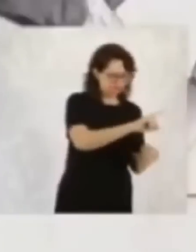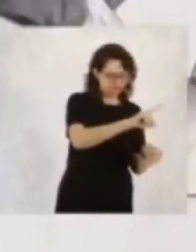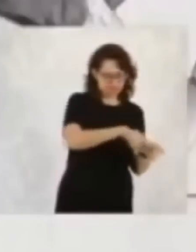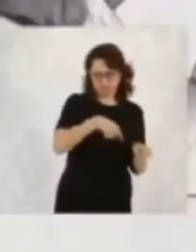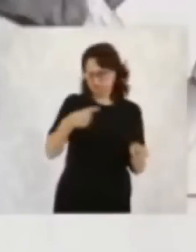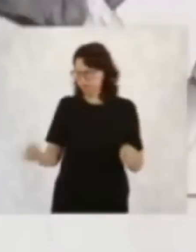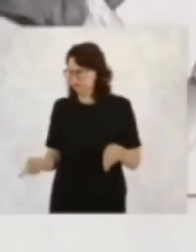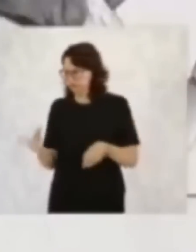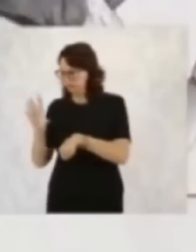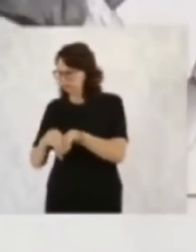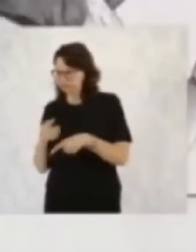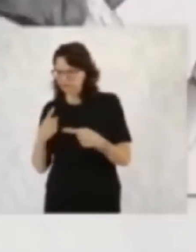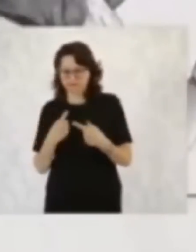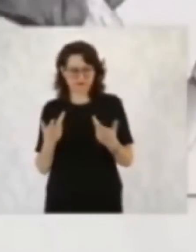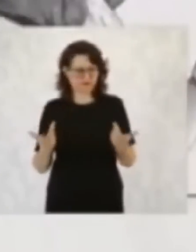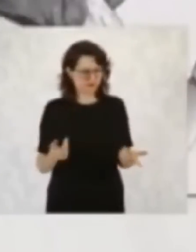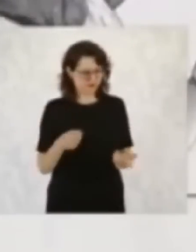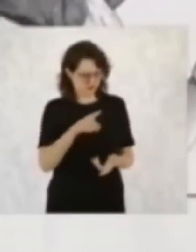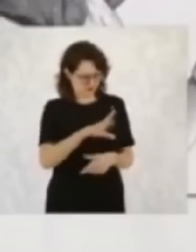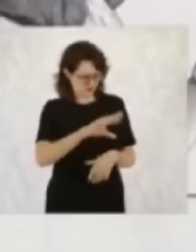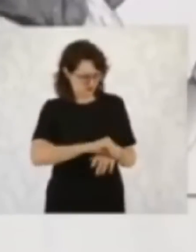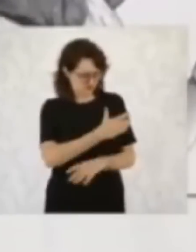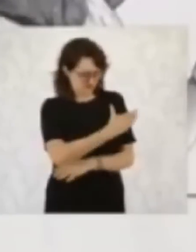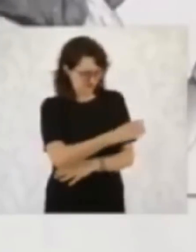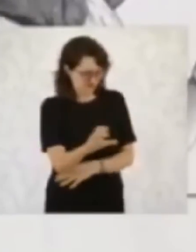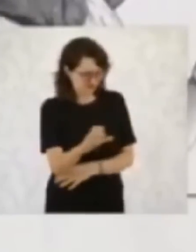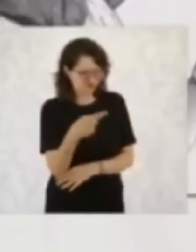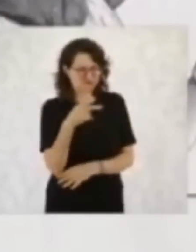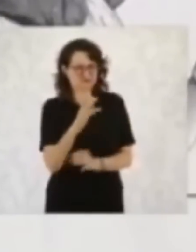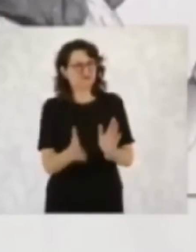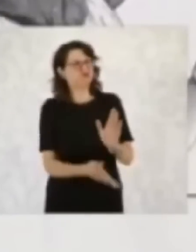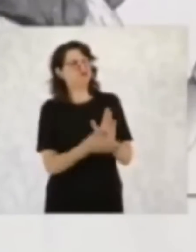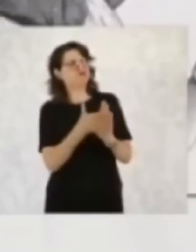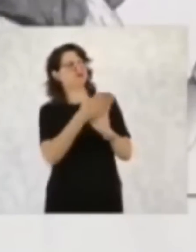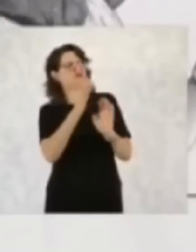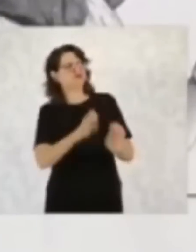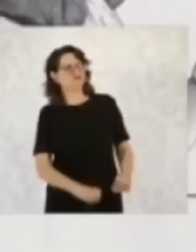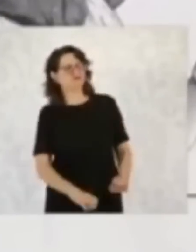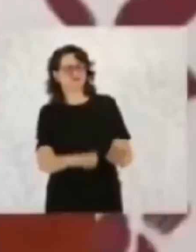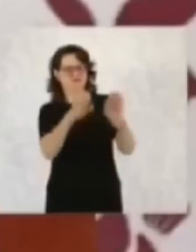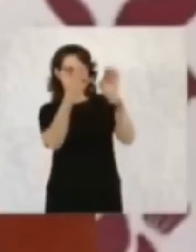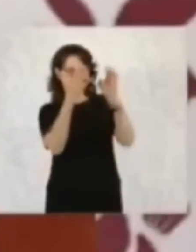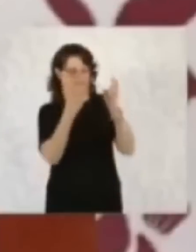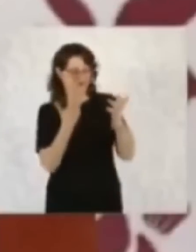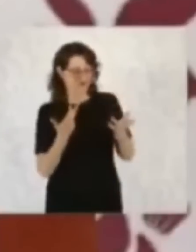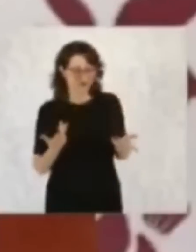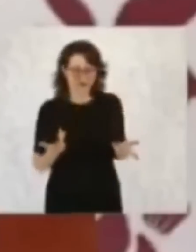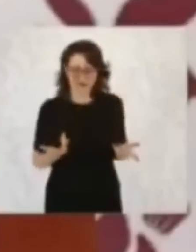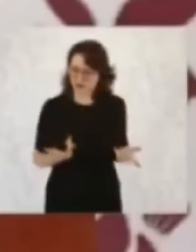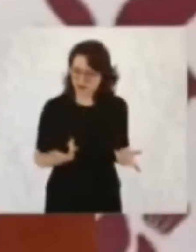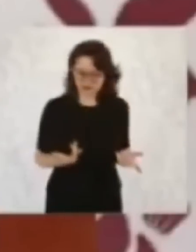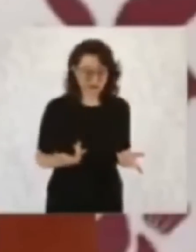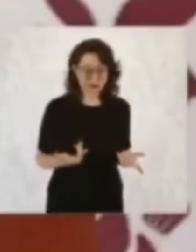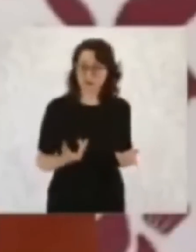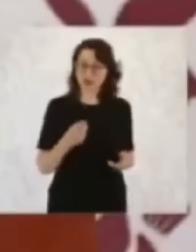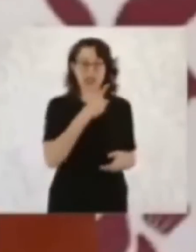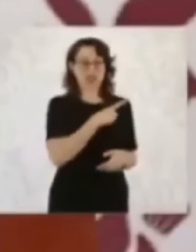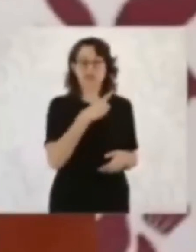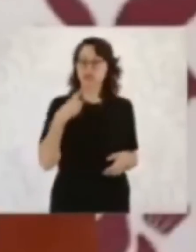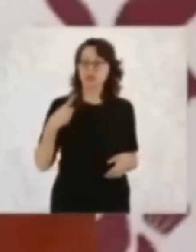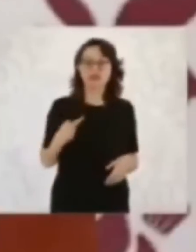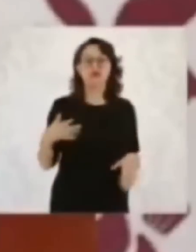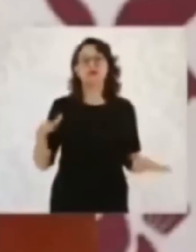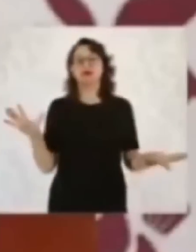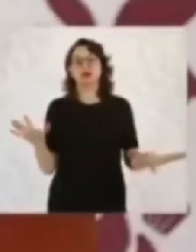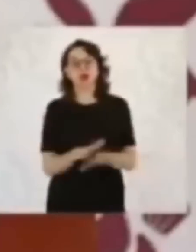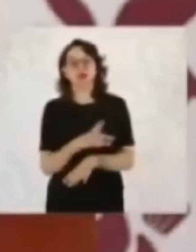el agua para un desarrollo habitacional, pues se está obligando a que registren de nuevo su título